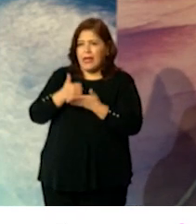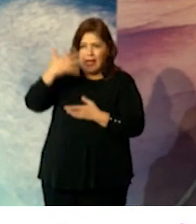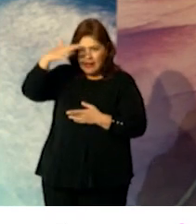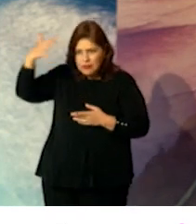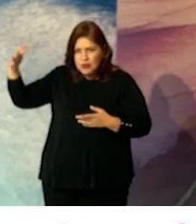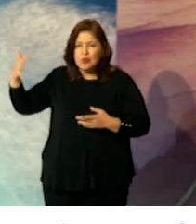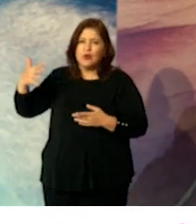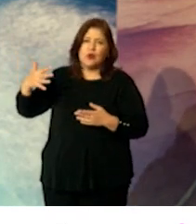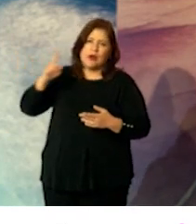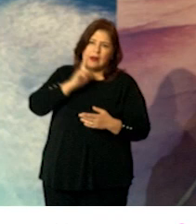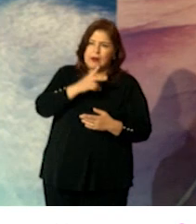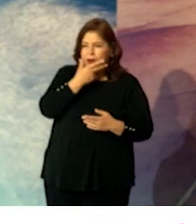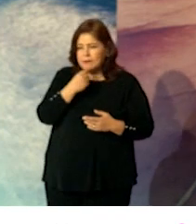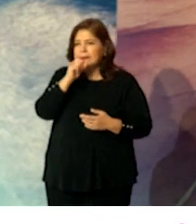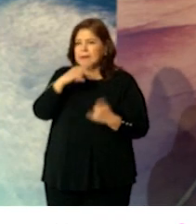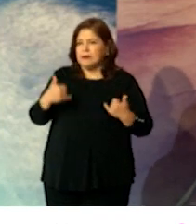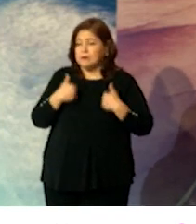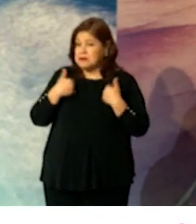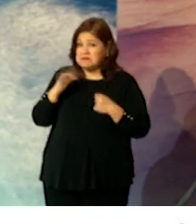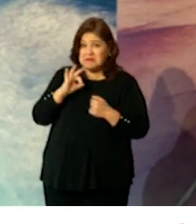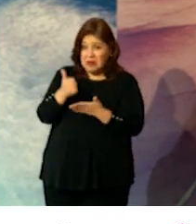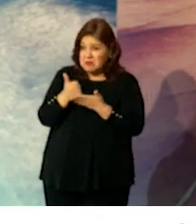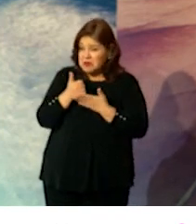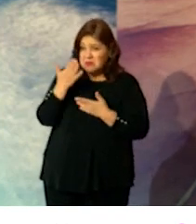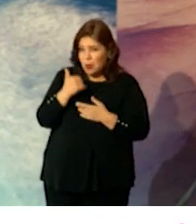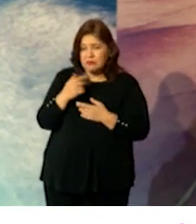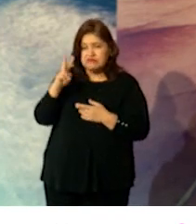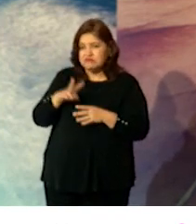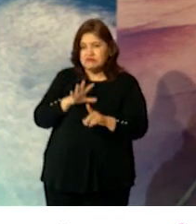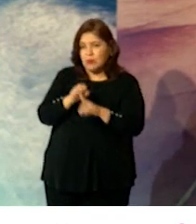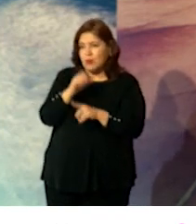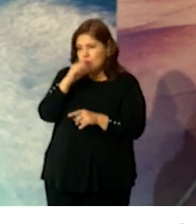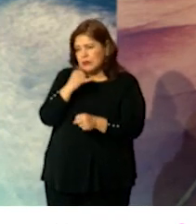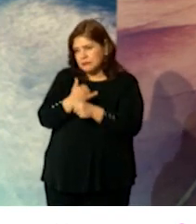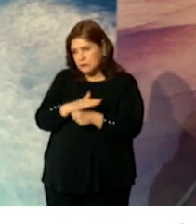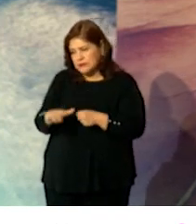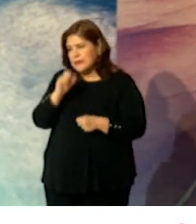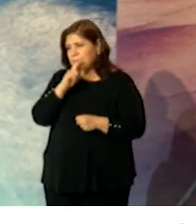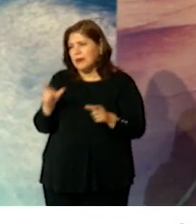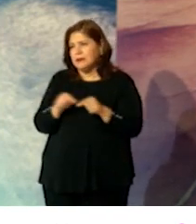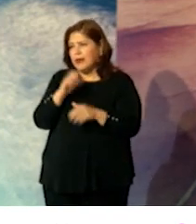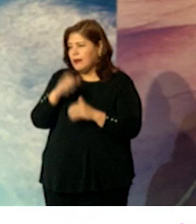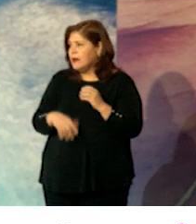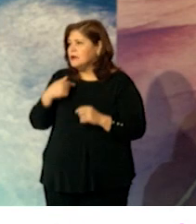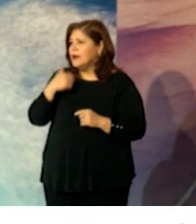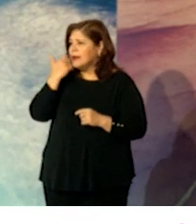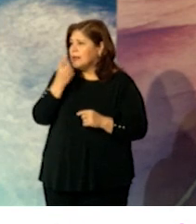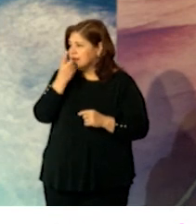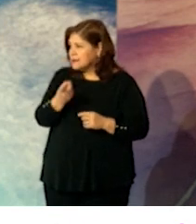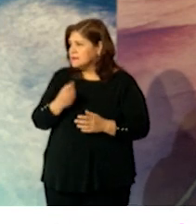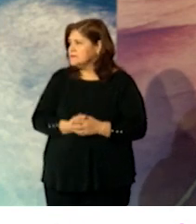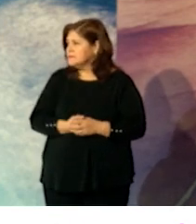las juventudes. Sin eso, lamentablemente, no se va a poder lograr. Y ya para terminar, creo que me gustaría